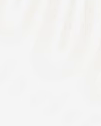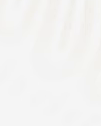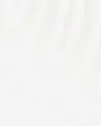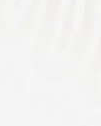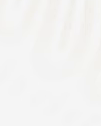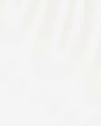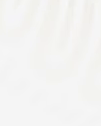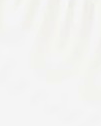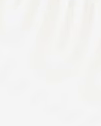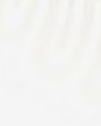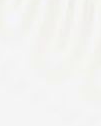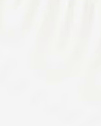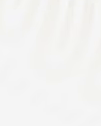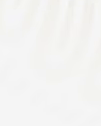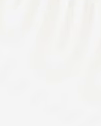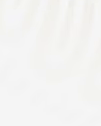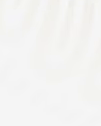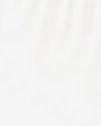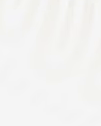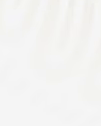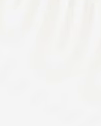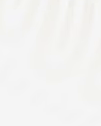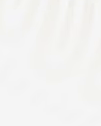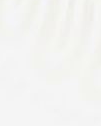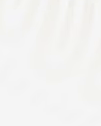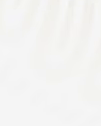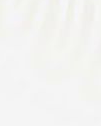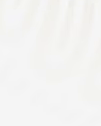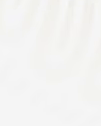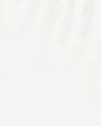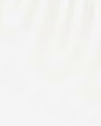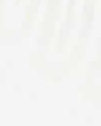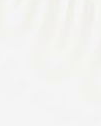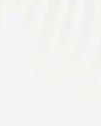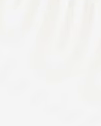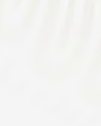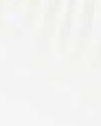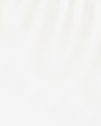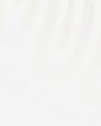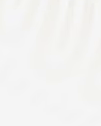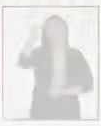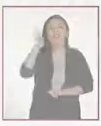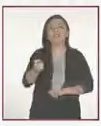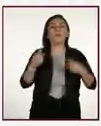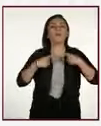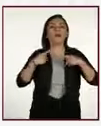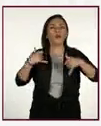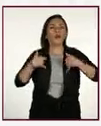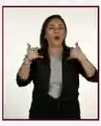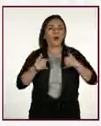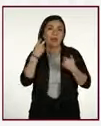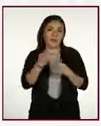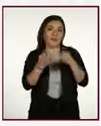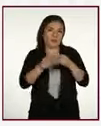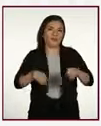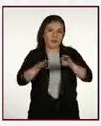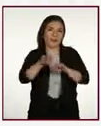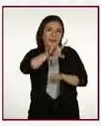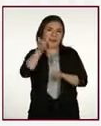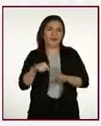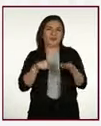Es muy importante que haya líderes barriales y que normalmente sean personas jóvenes, ¿no? Es muy importante y en un momento vamos a hablar más